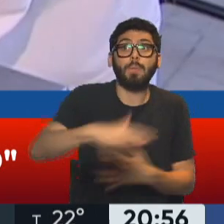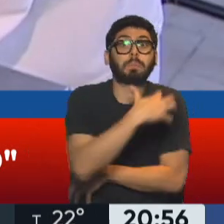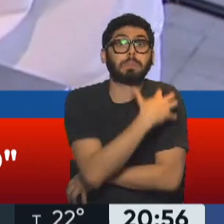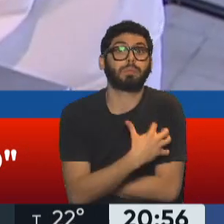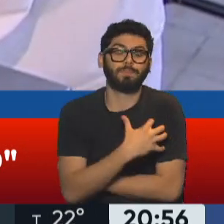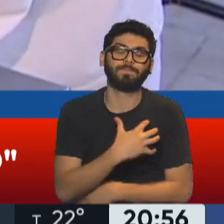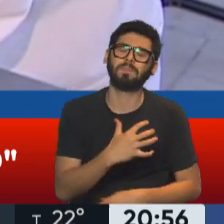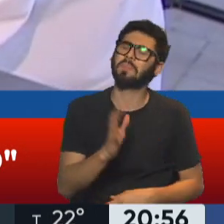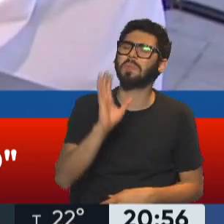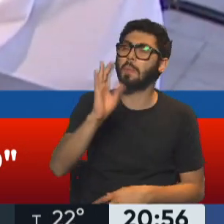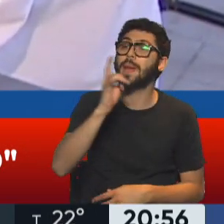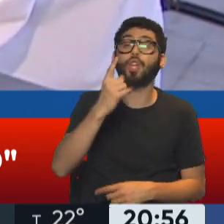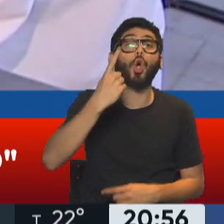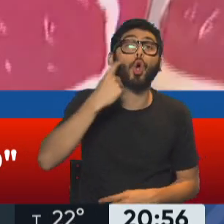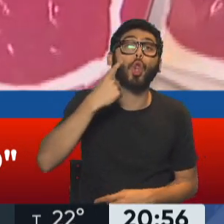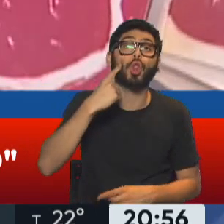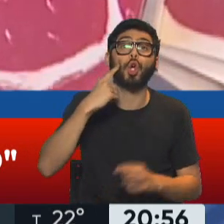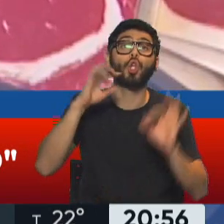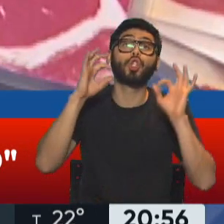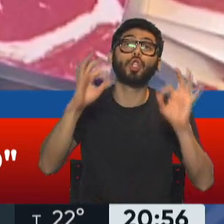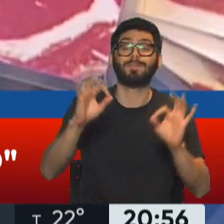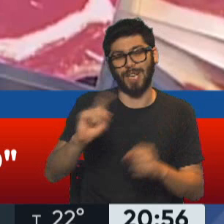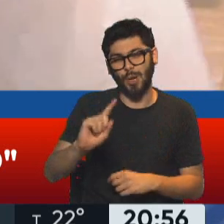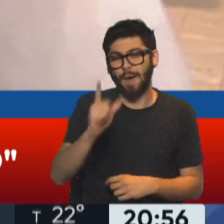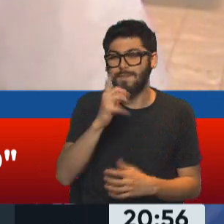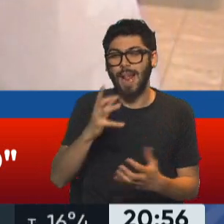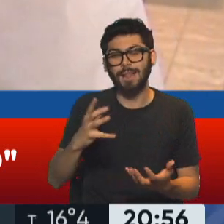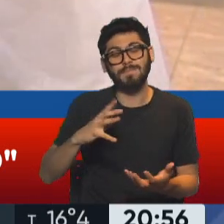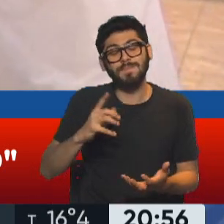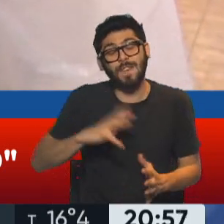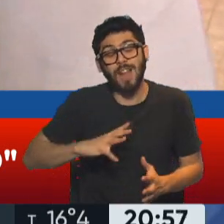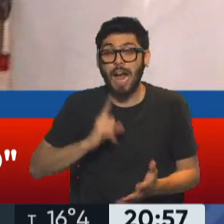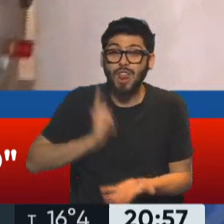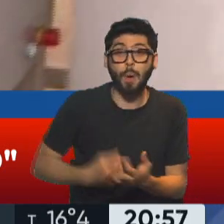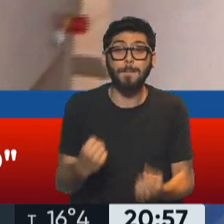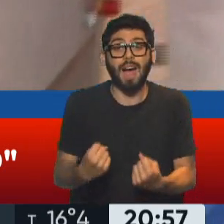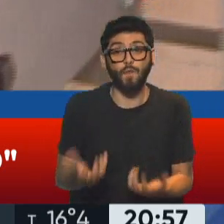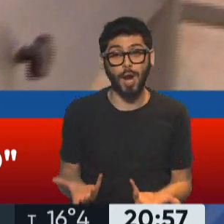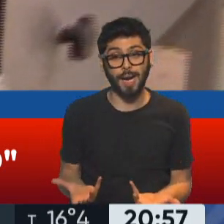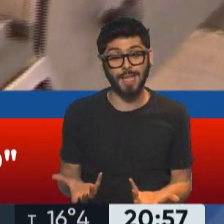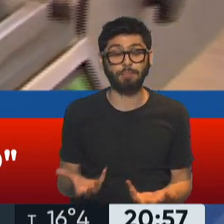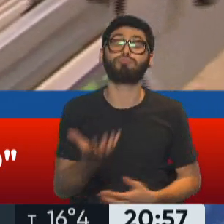solo no alcanza, me parece, Pedro, a esta altura. No me parece que hay que tomar decisiones mucho más fuertes con respecto al tema de los precios.